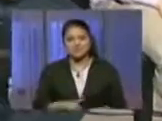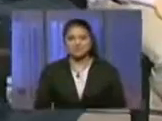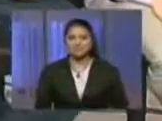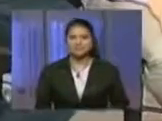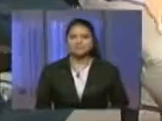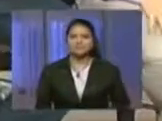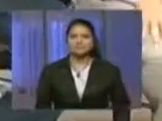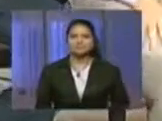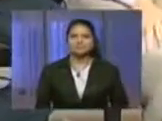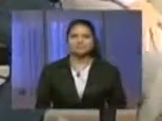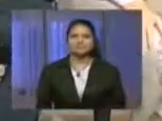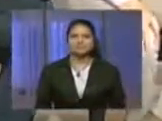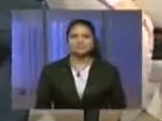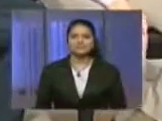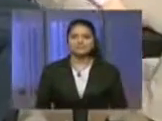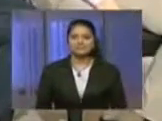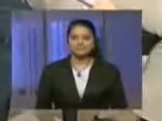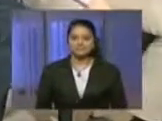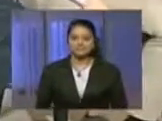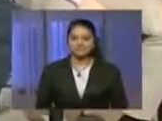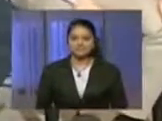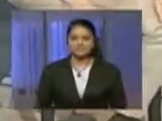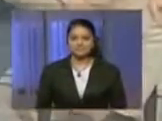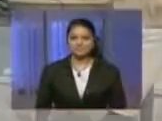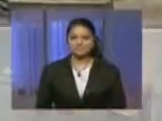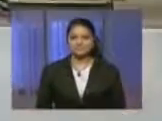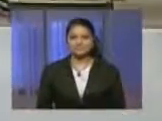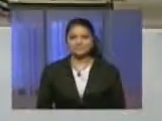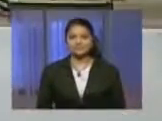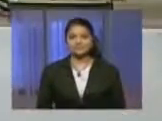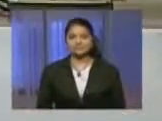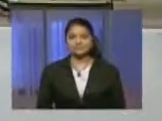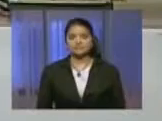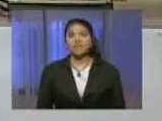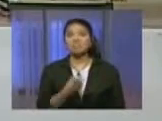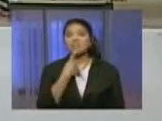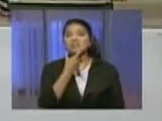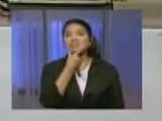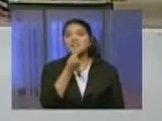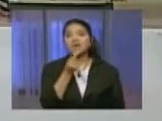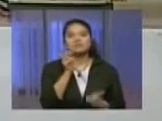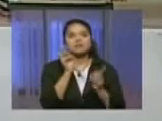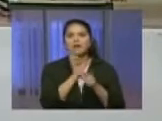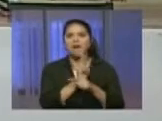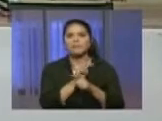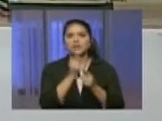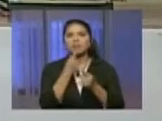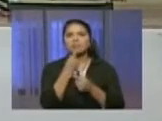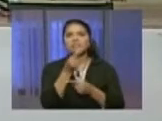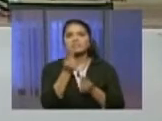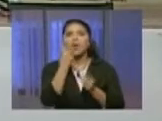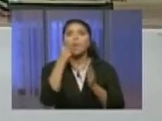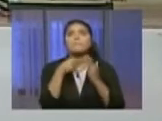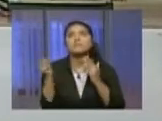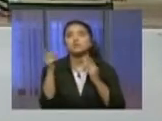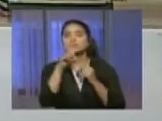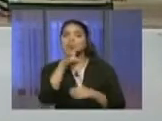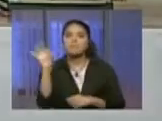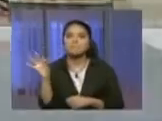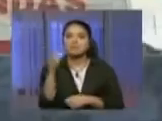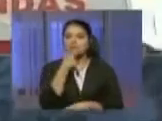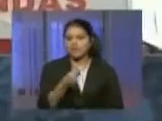1000 Ah se dice fácil hay que ver lo que eso